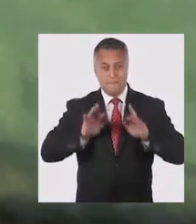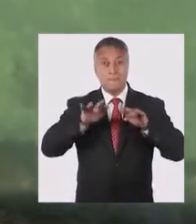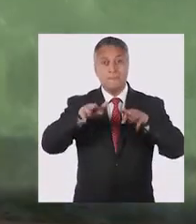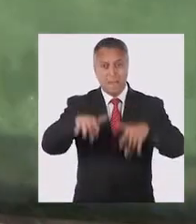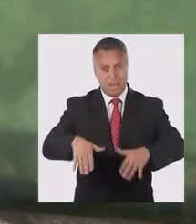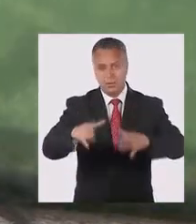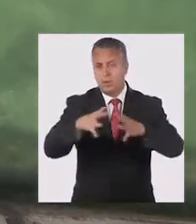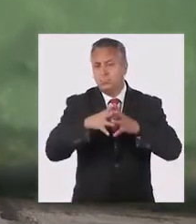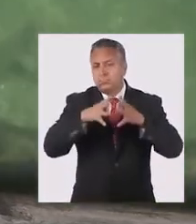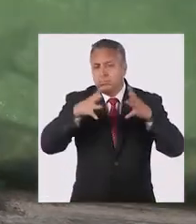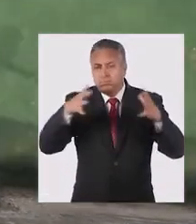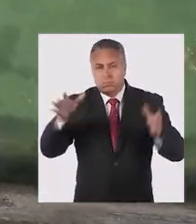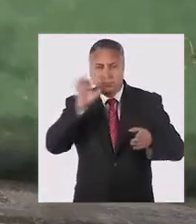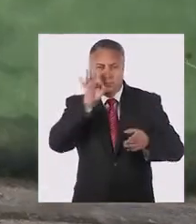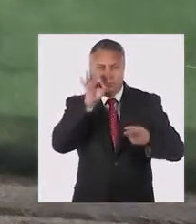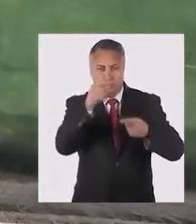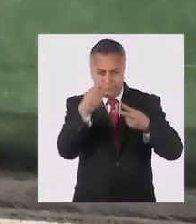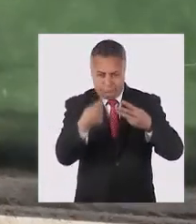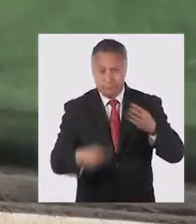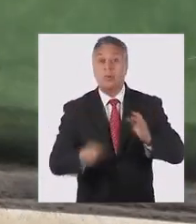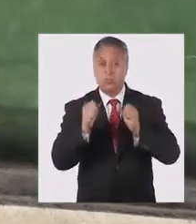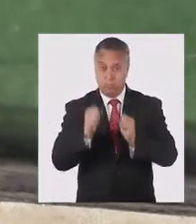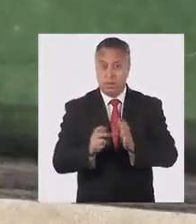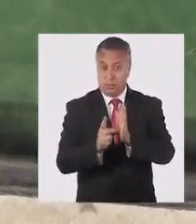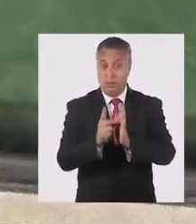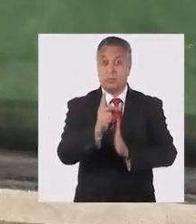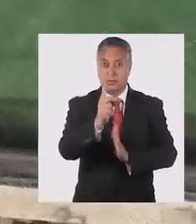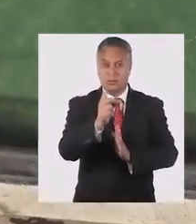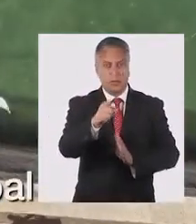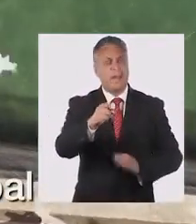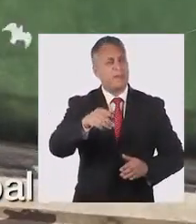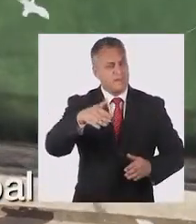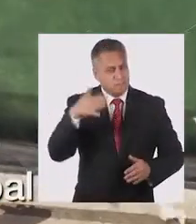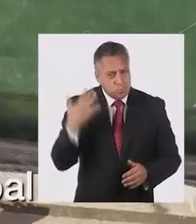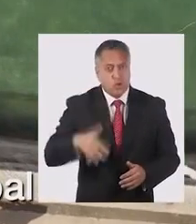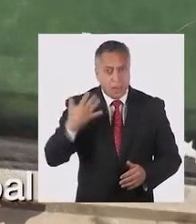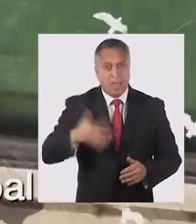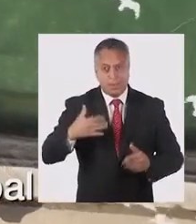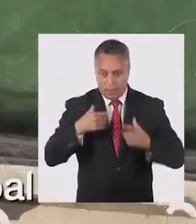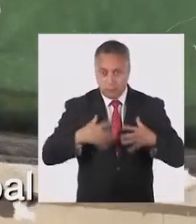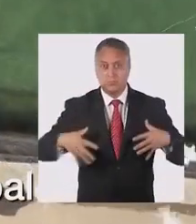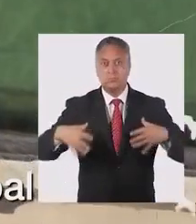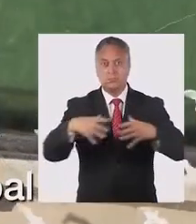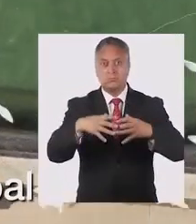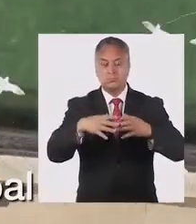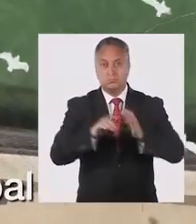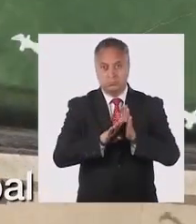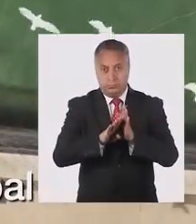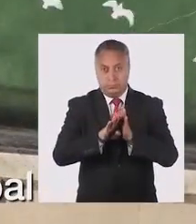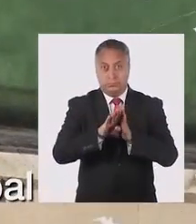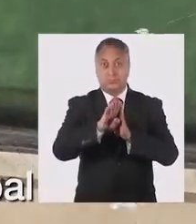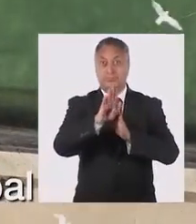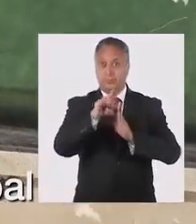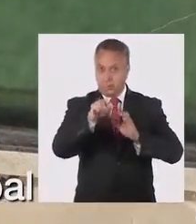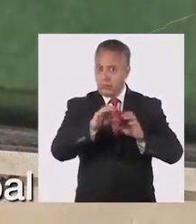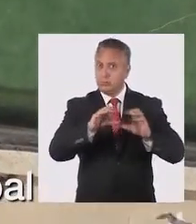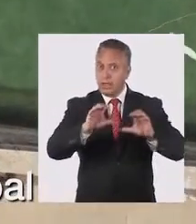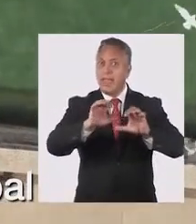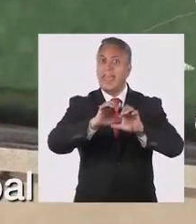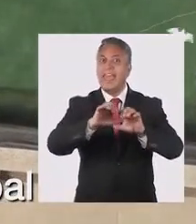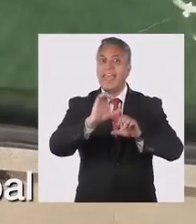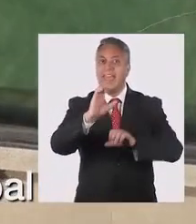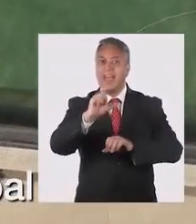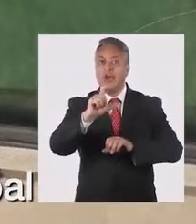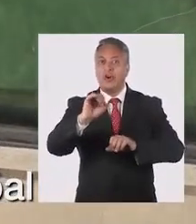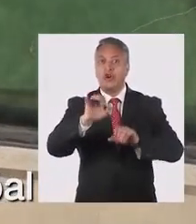El mar es una enorme fuente de riqueza y desarrollo. Es vital para nuestra subsistencia como especie y pieza clave